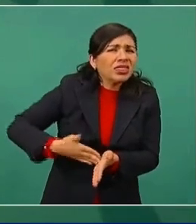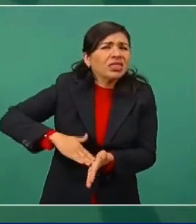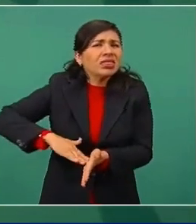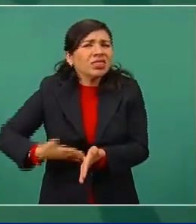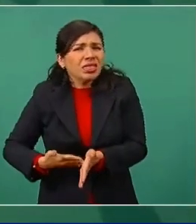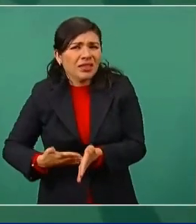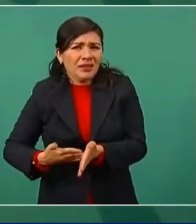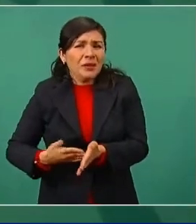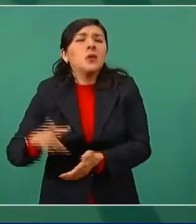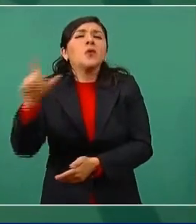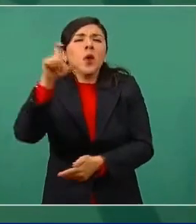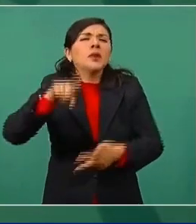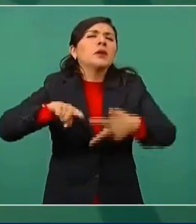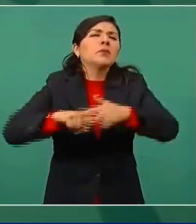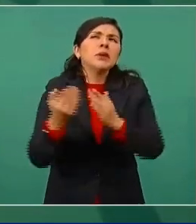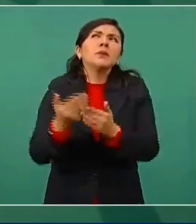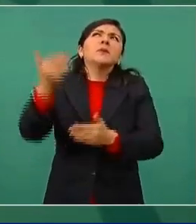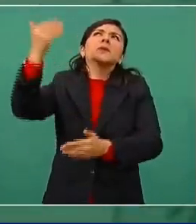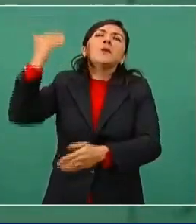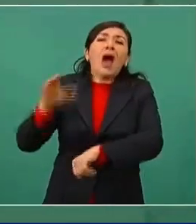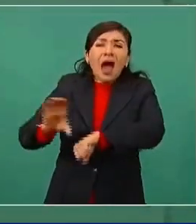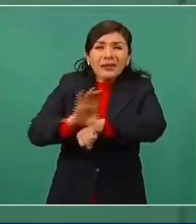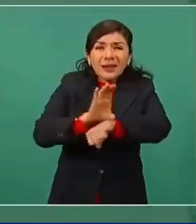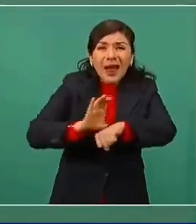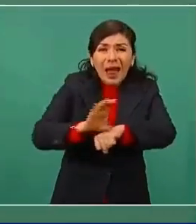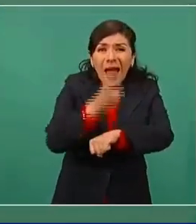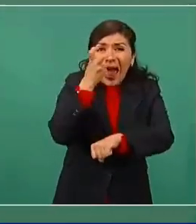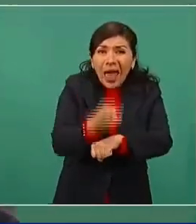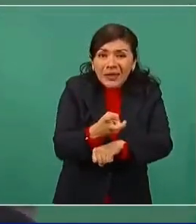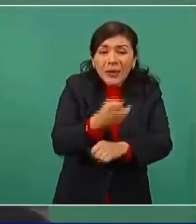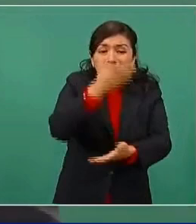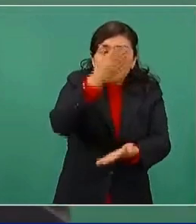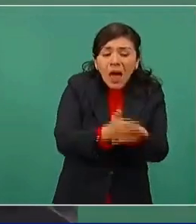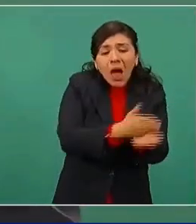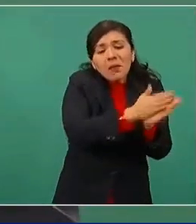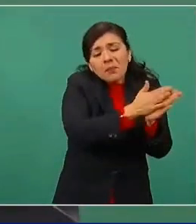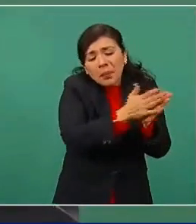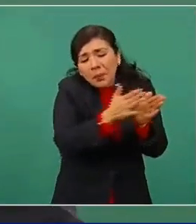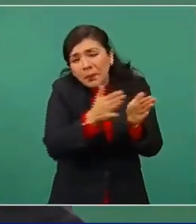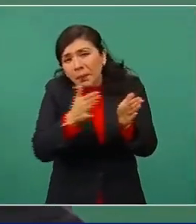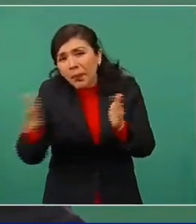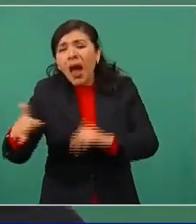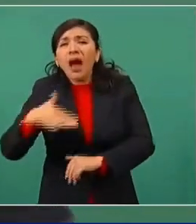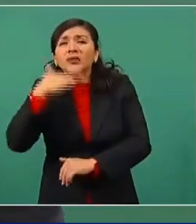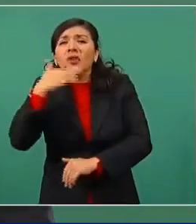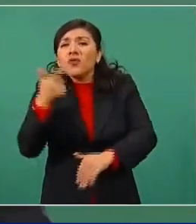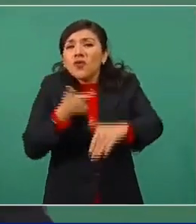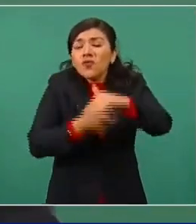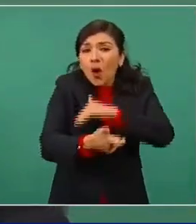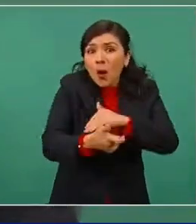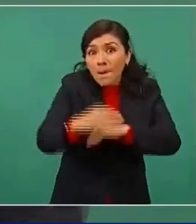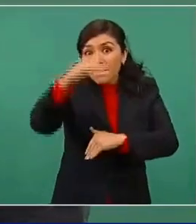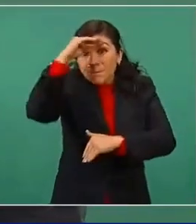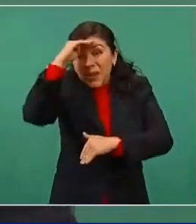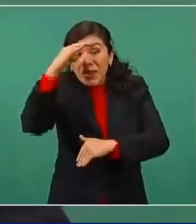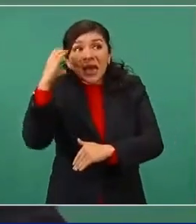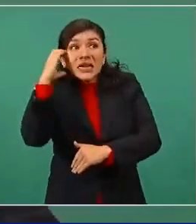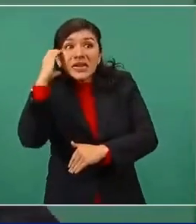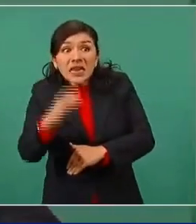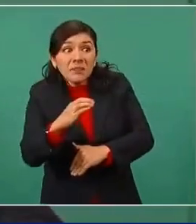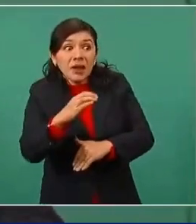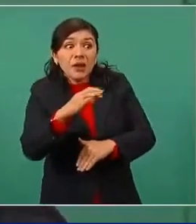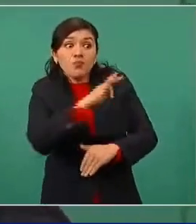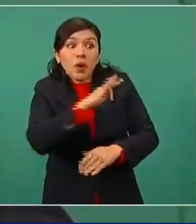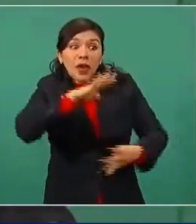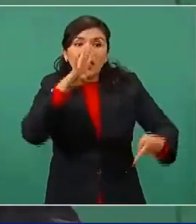Desde Salinas, la corrupción no era delito grave y sin